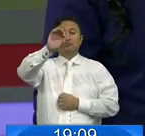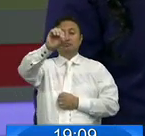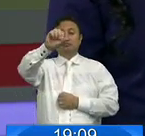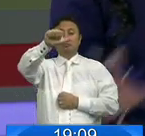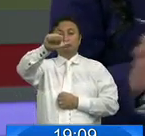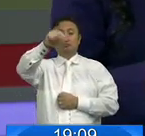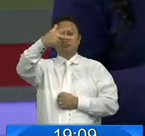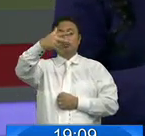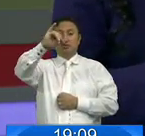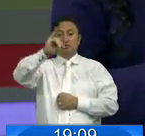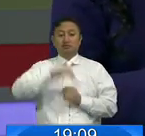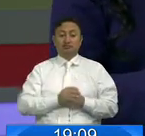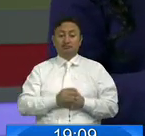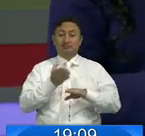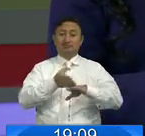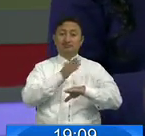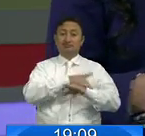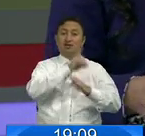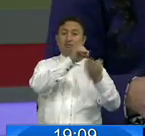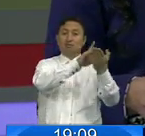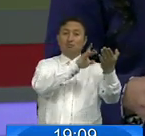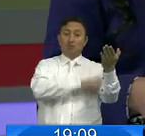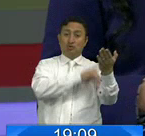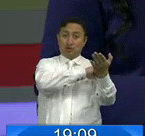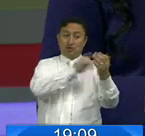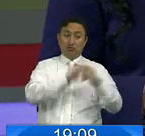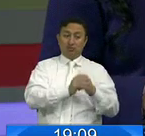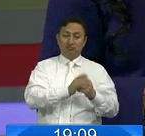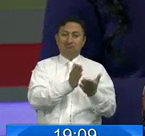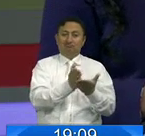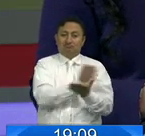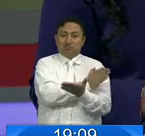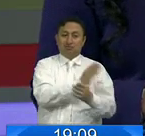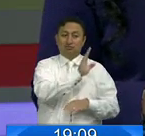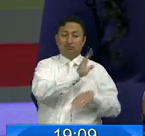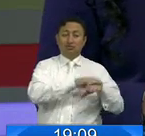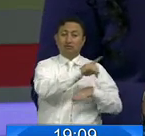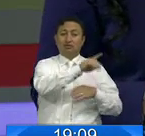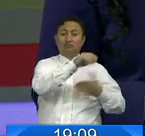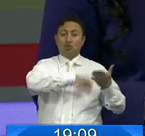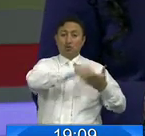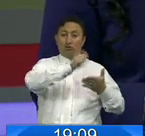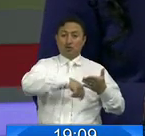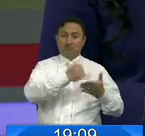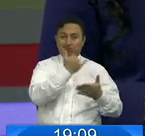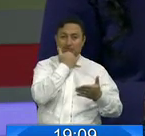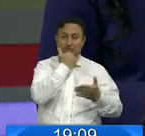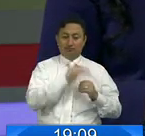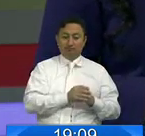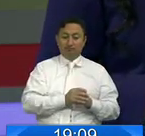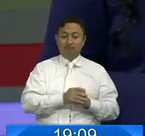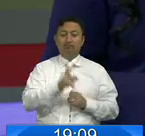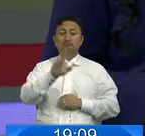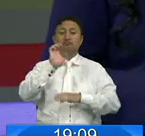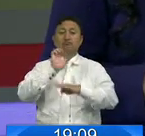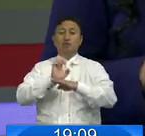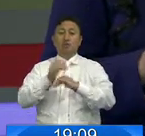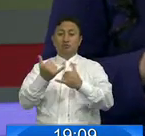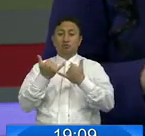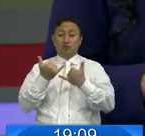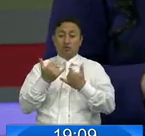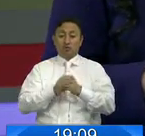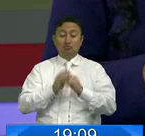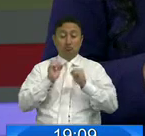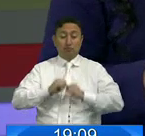Esta firma fue excluida del proyecto en el régimen anterior porque habría incumplido el contrato. Expertos señalan que Ecuador tendría las